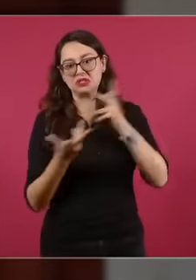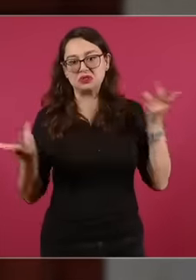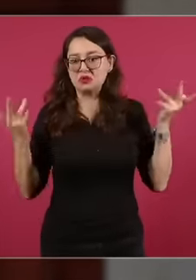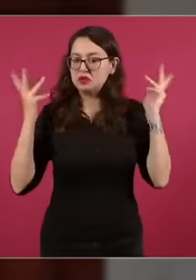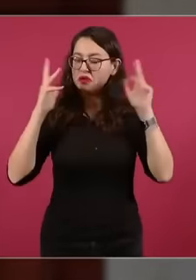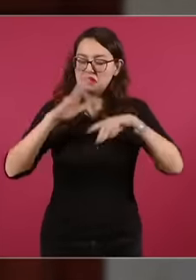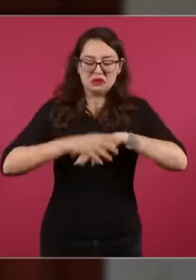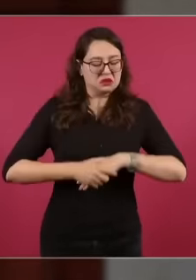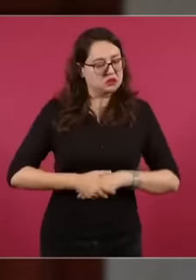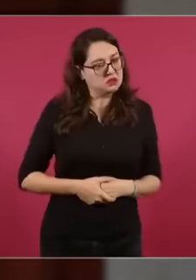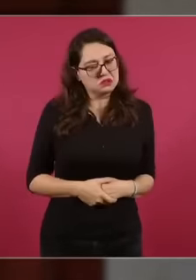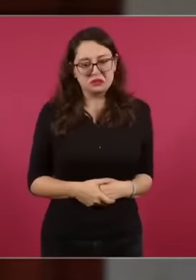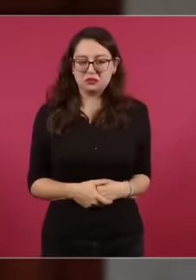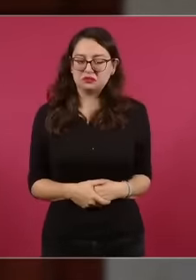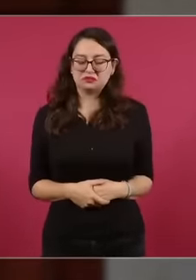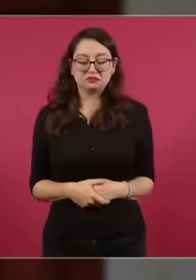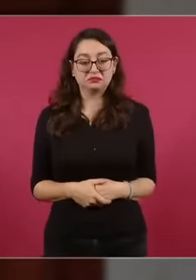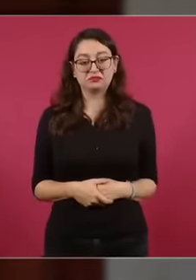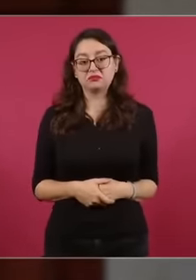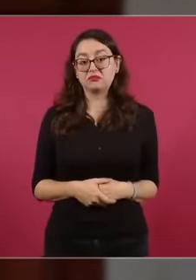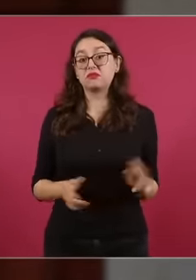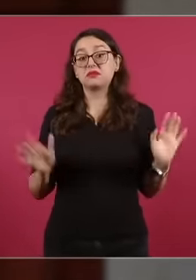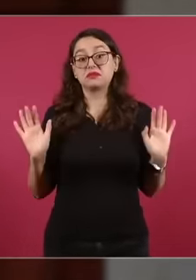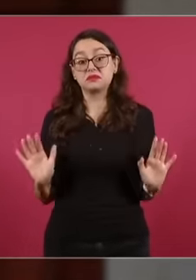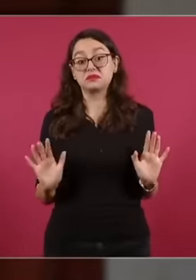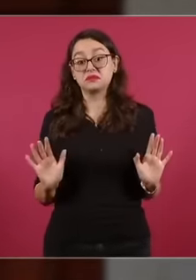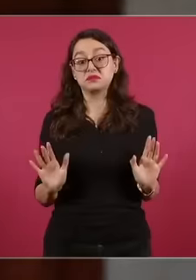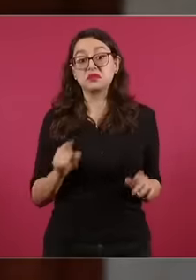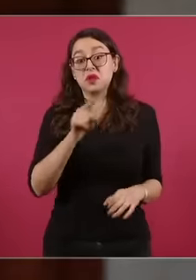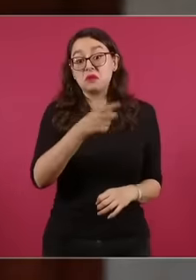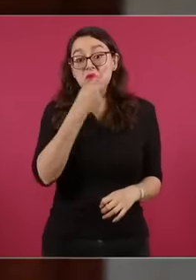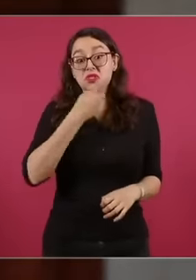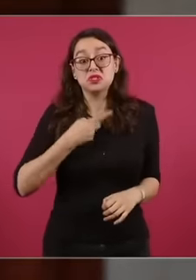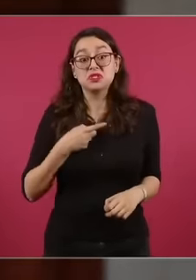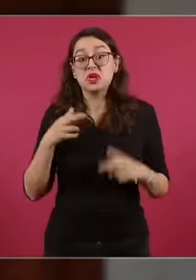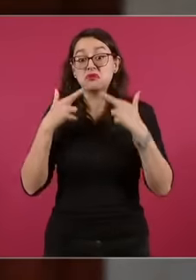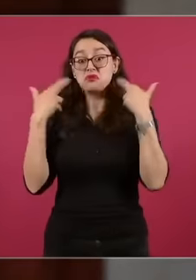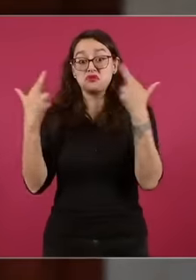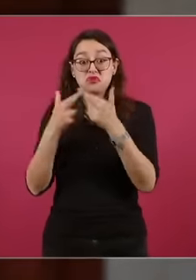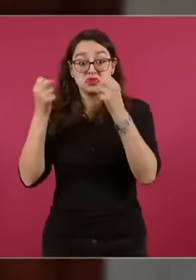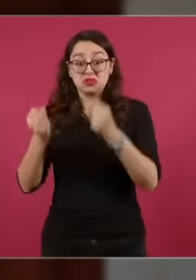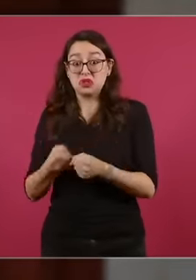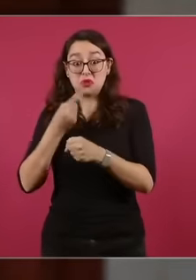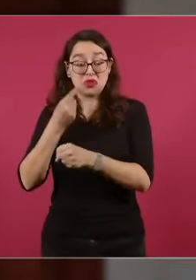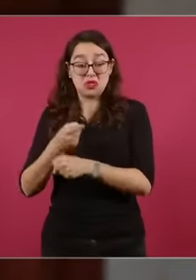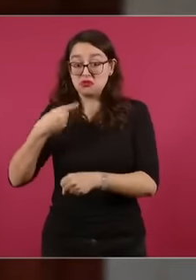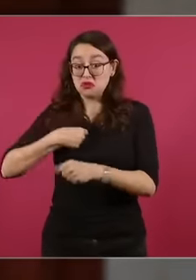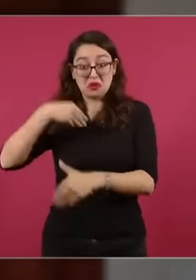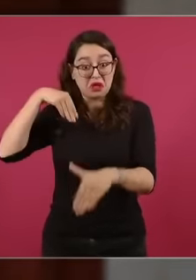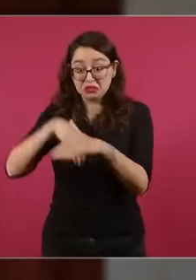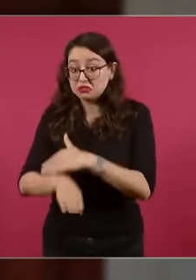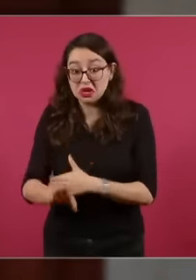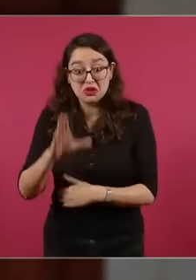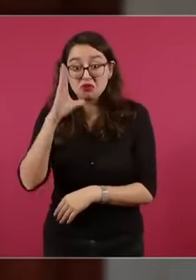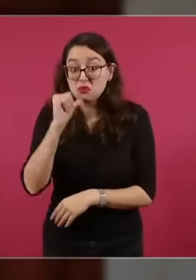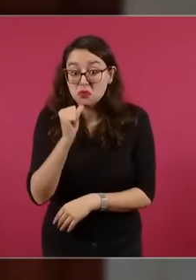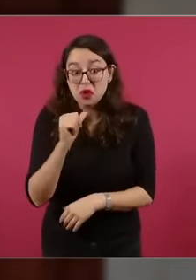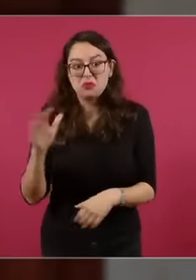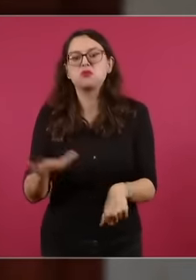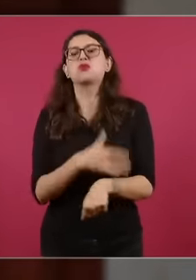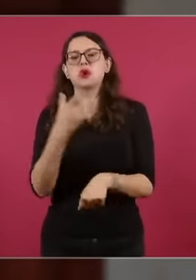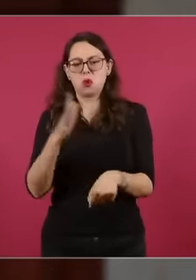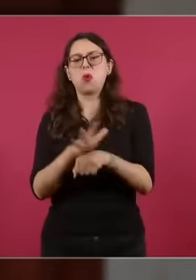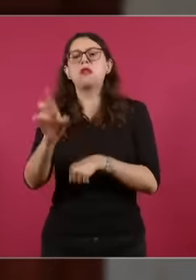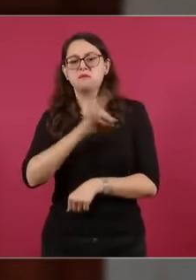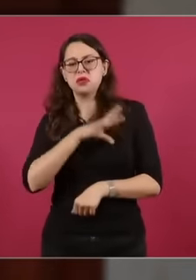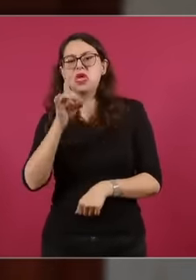entrar. Usted me acaba de decir que ya no puedo ni entrar a la reunión de seguridad. ¿Por qué? ¿Por qué el miedo?